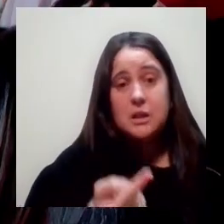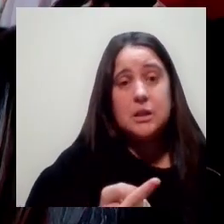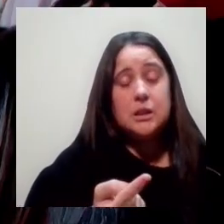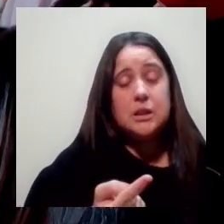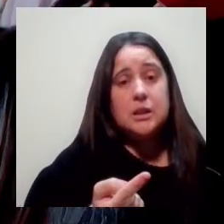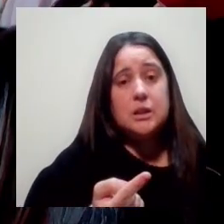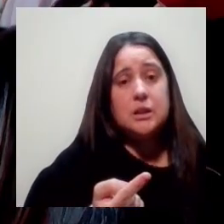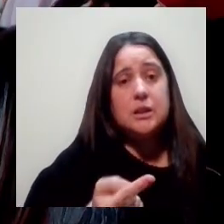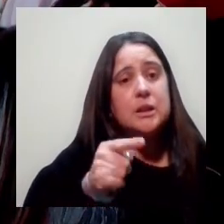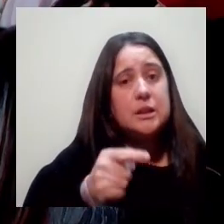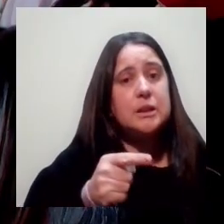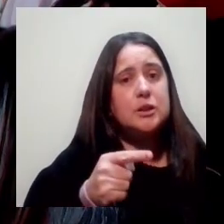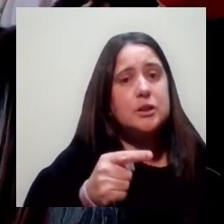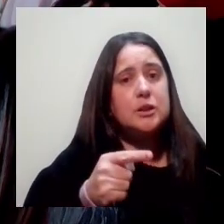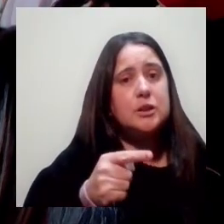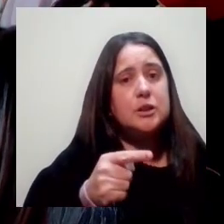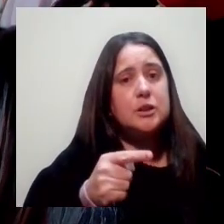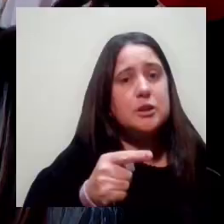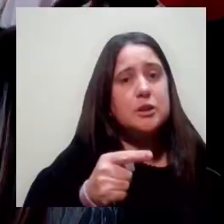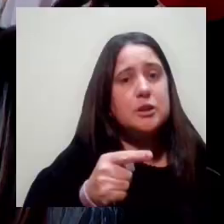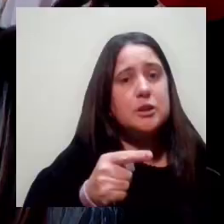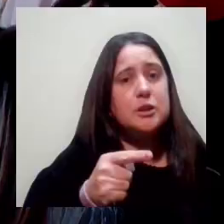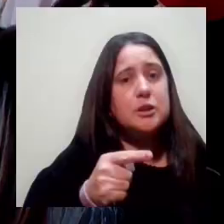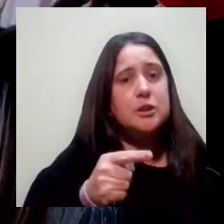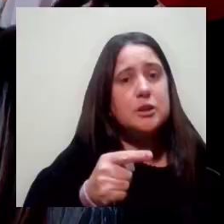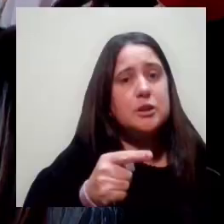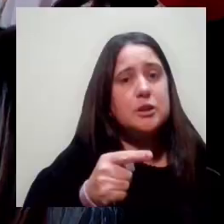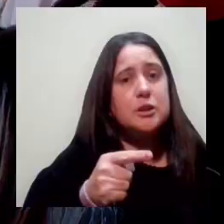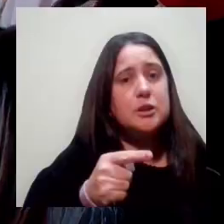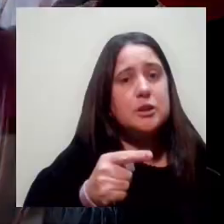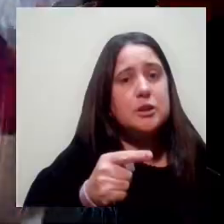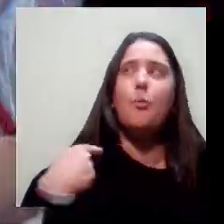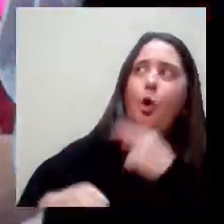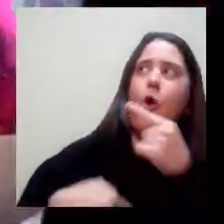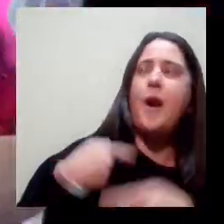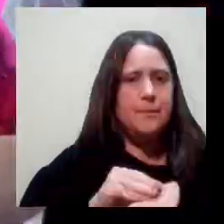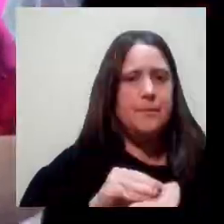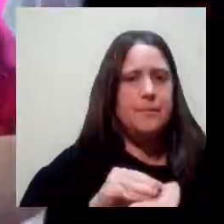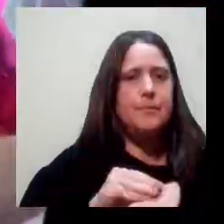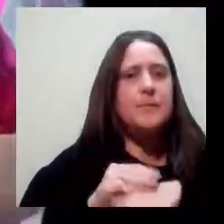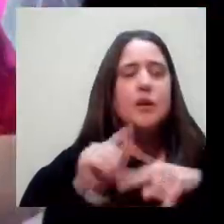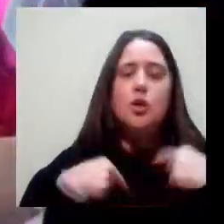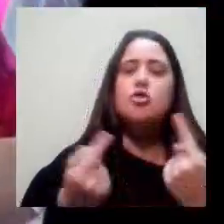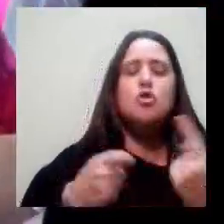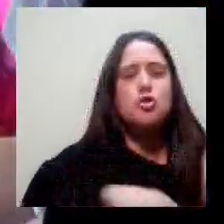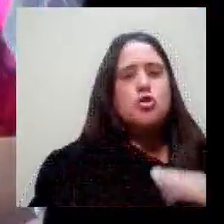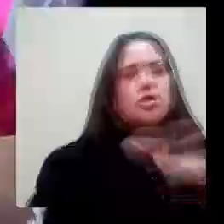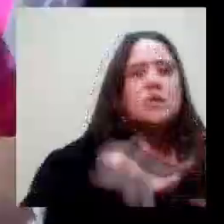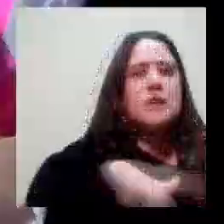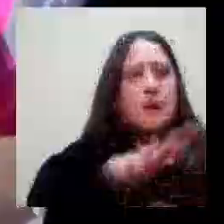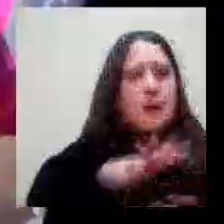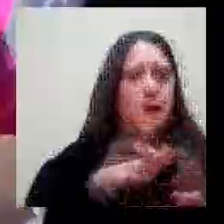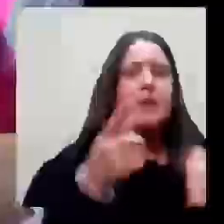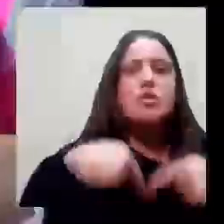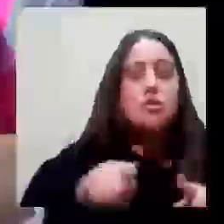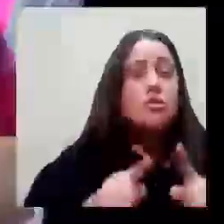es una herencia cultural, son millones de años y somos una sociedad. Entonces, lo primero que hay que